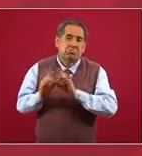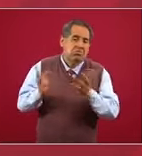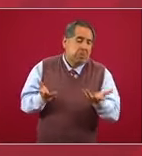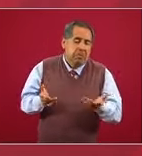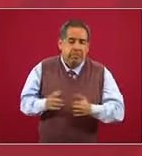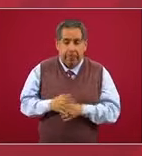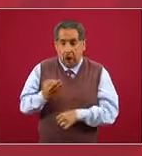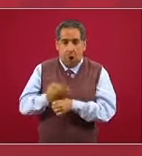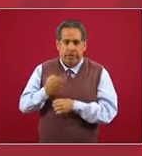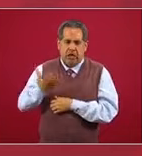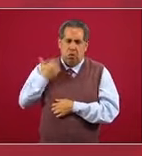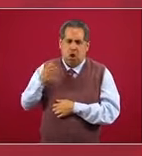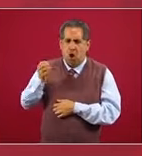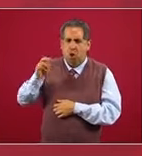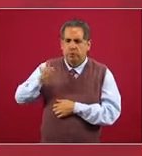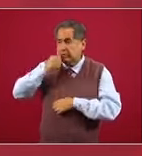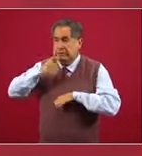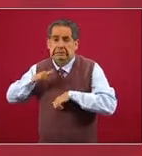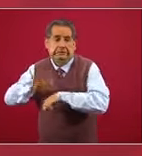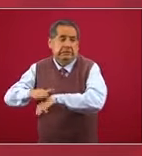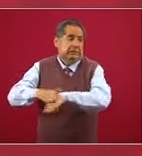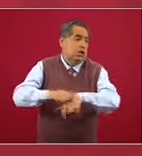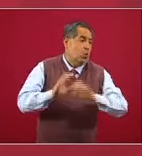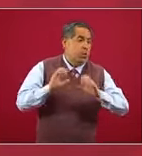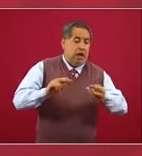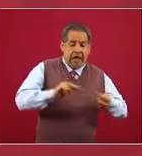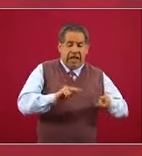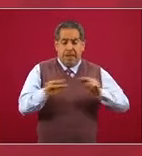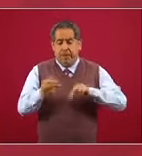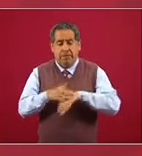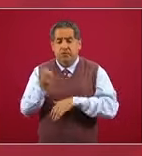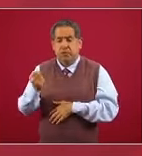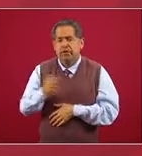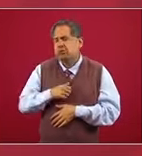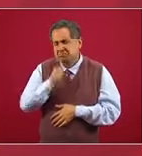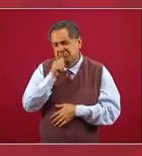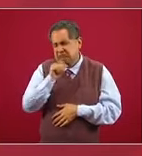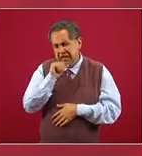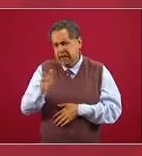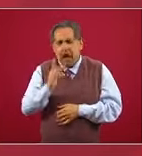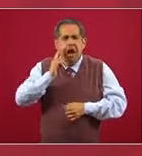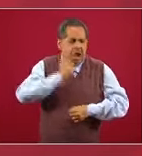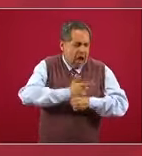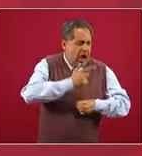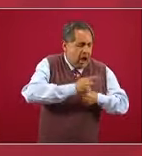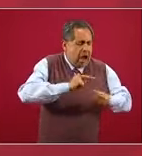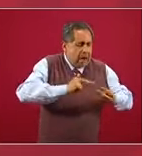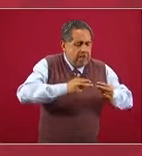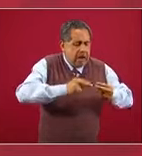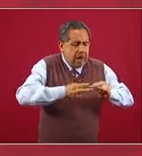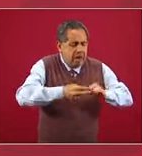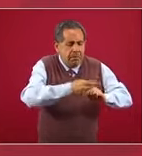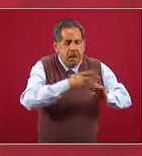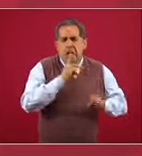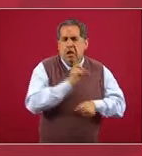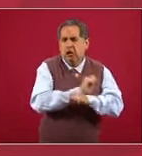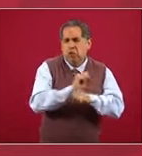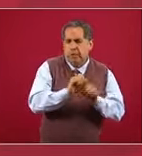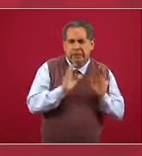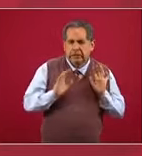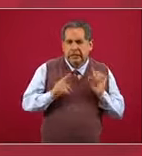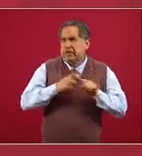suceda. Hasta el momento no, es decir, por lo menos la Organización Mundial de la Salud no, sí ha identificado y sí se han reconocido mutaciones